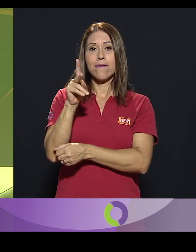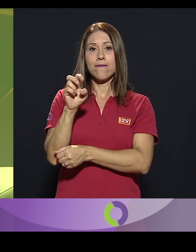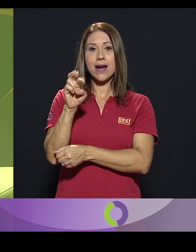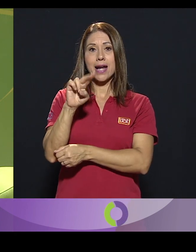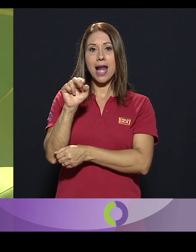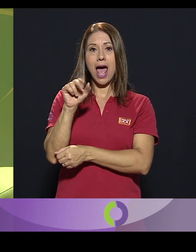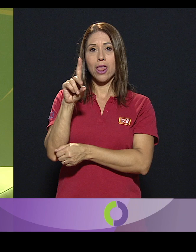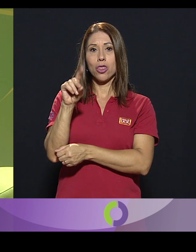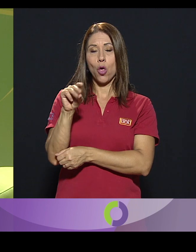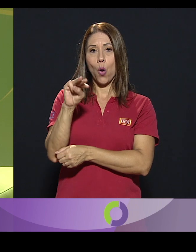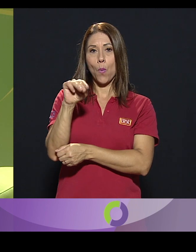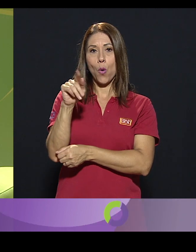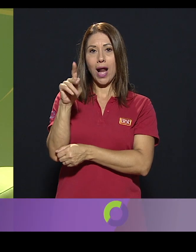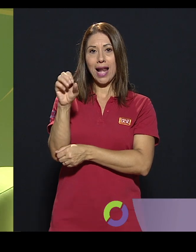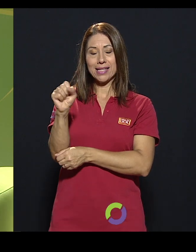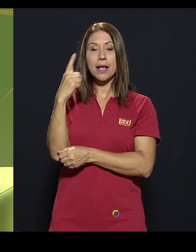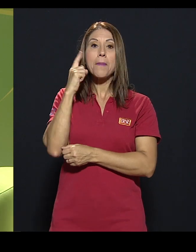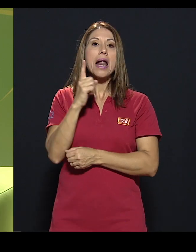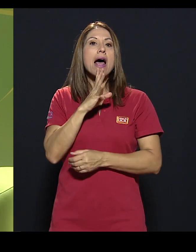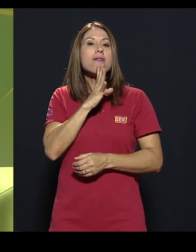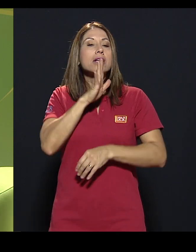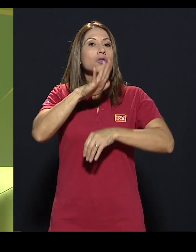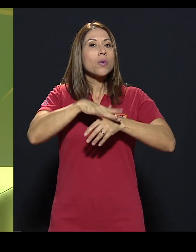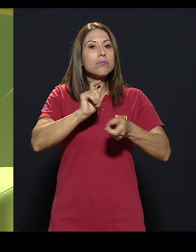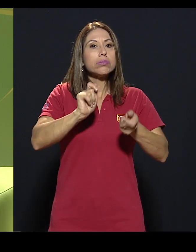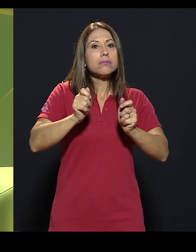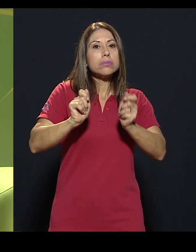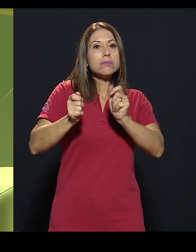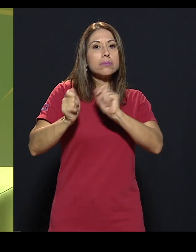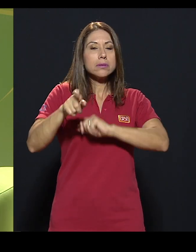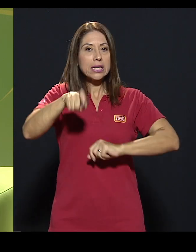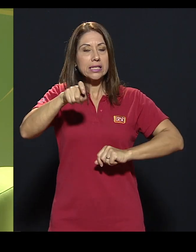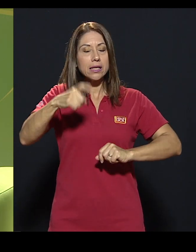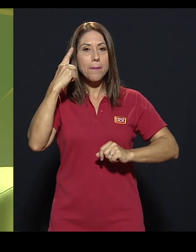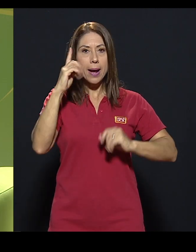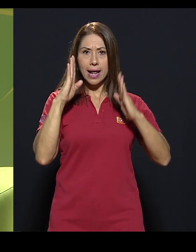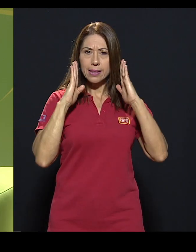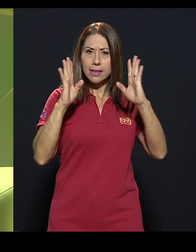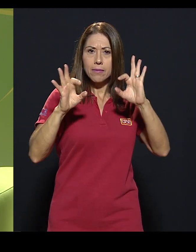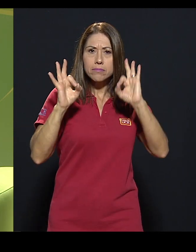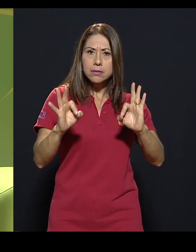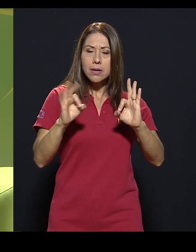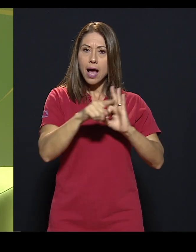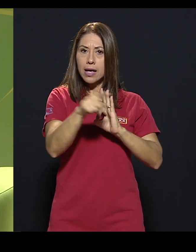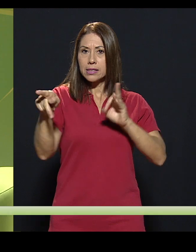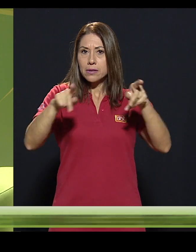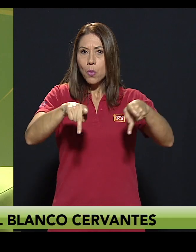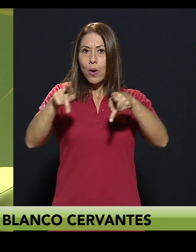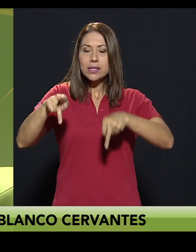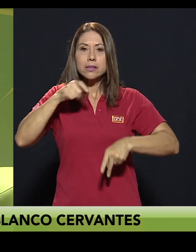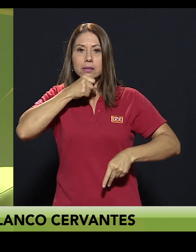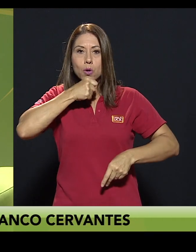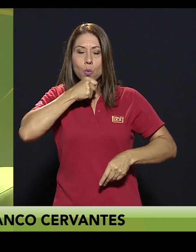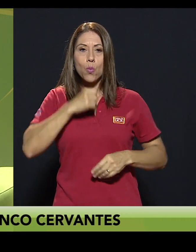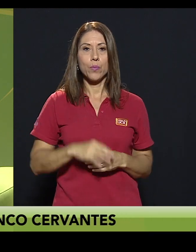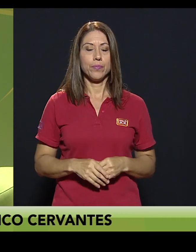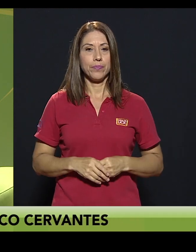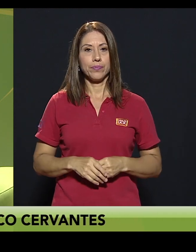Morales sobre estos cambios que hacen falta para que se pueda brindar un mejor servicio a esta población.